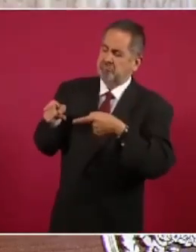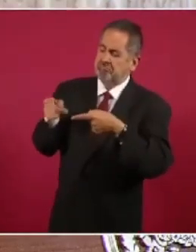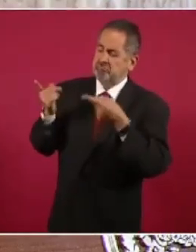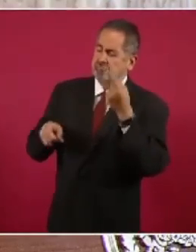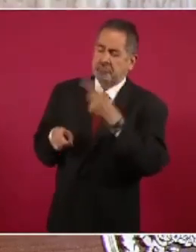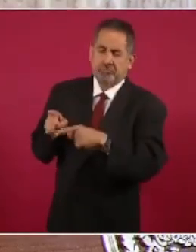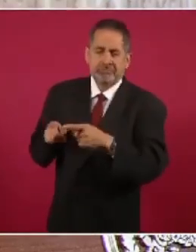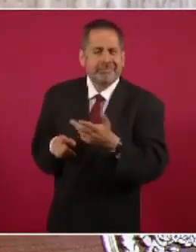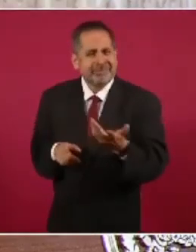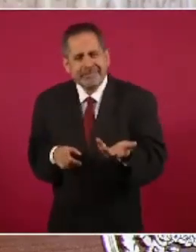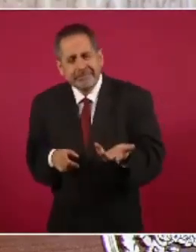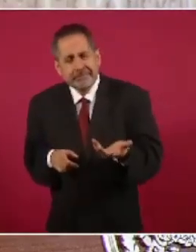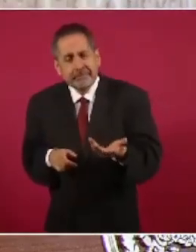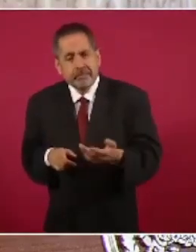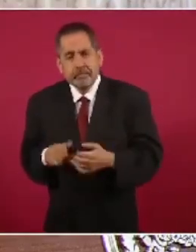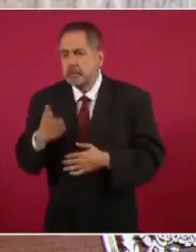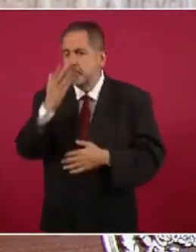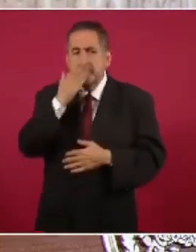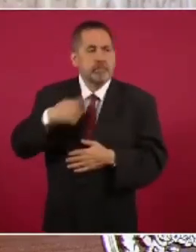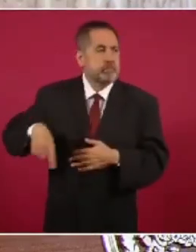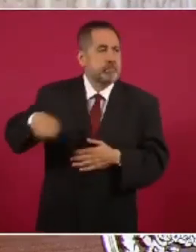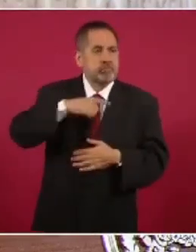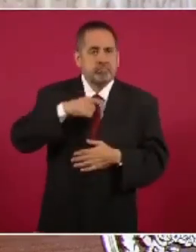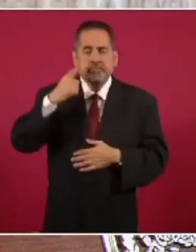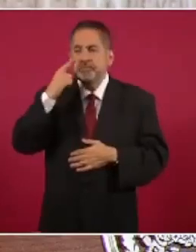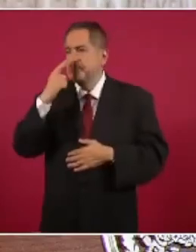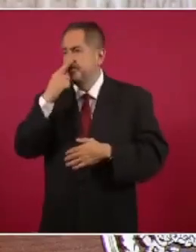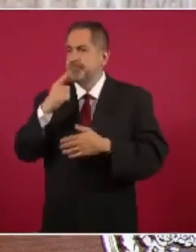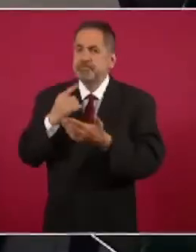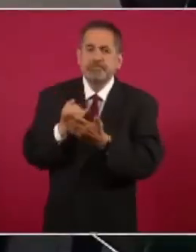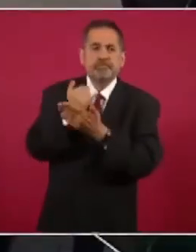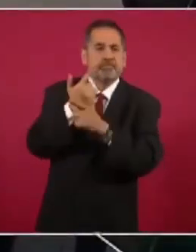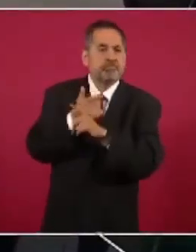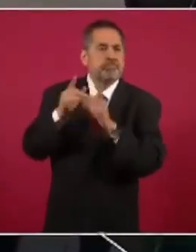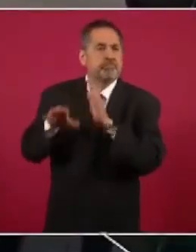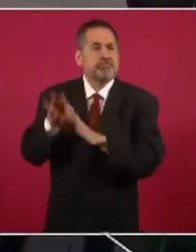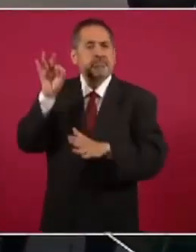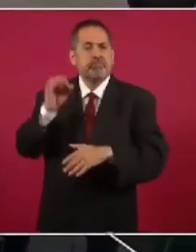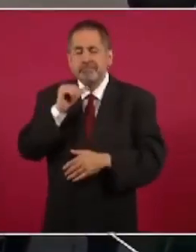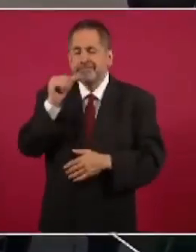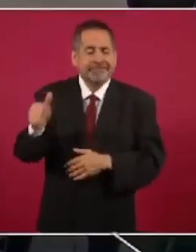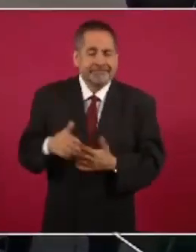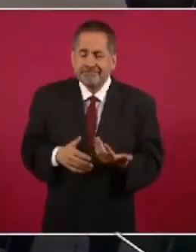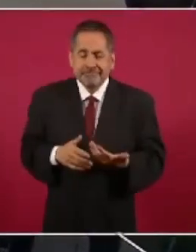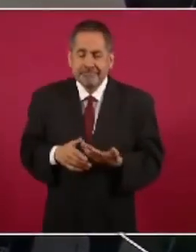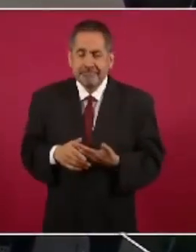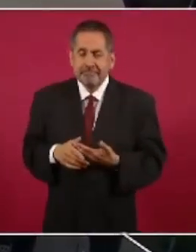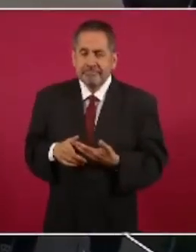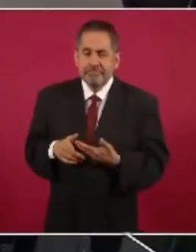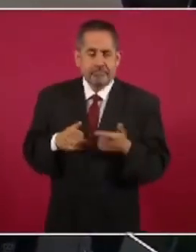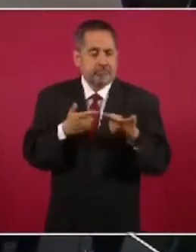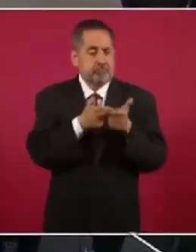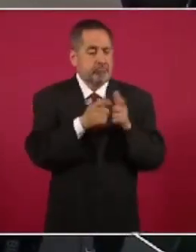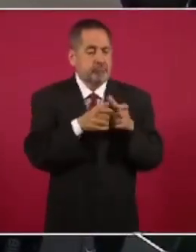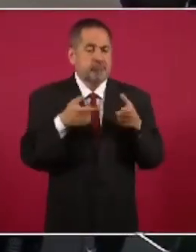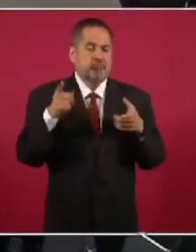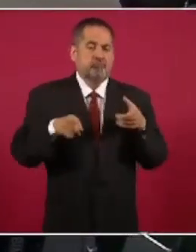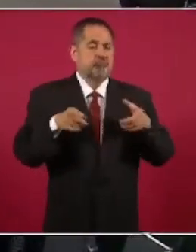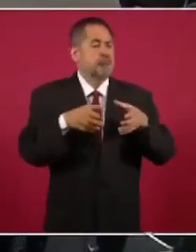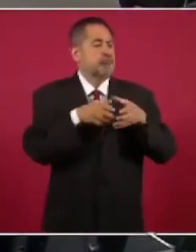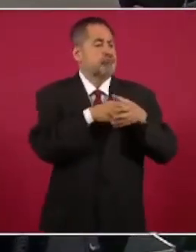Ya lo he dicho, no había democracia en sentido estricto, era una oligarquía.